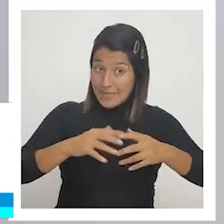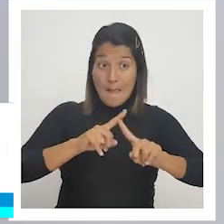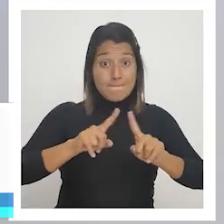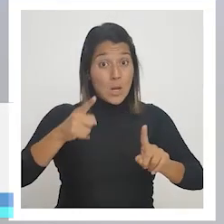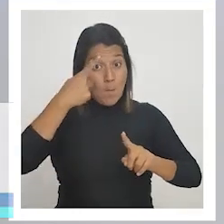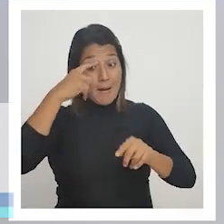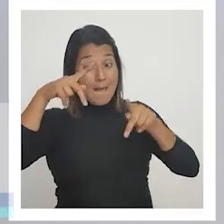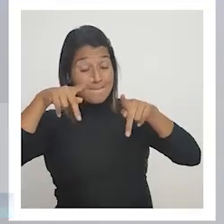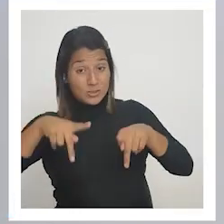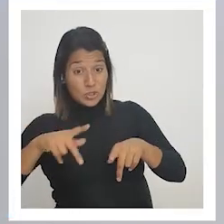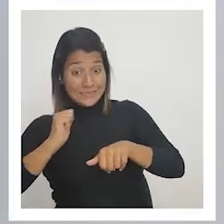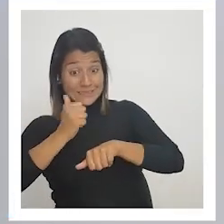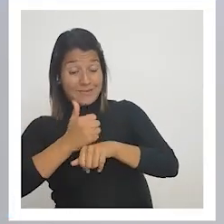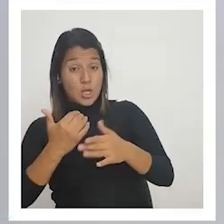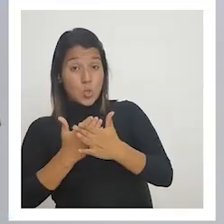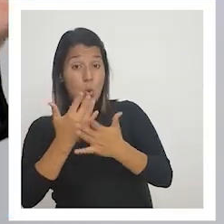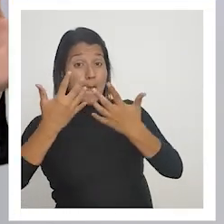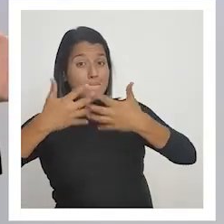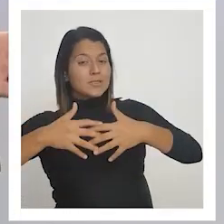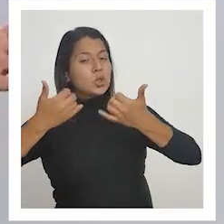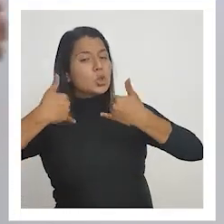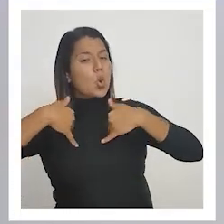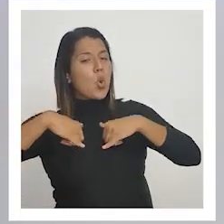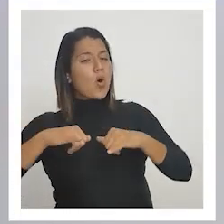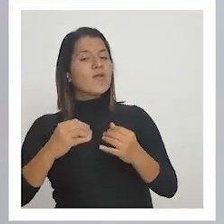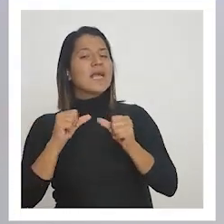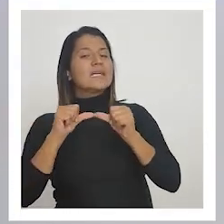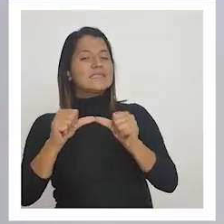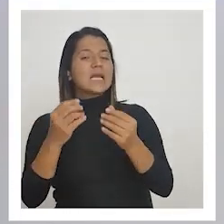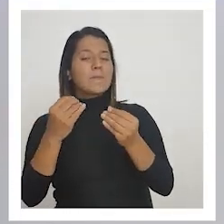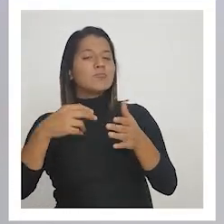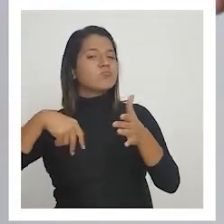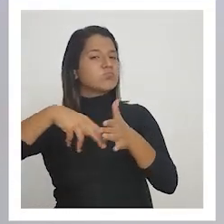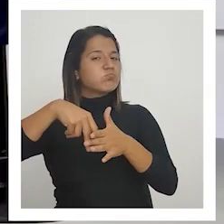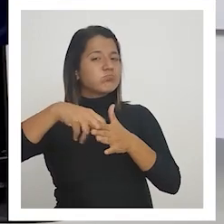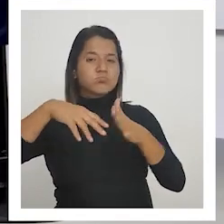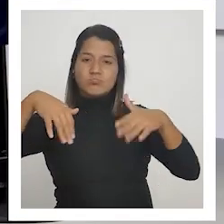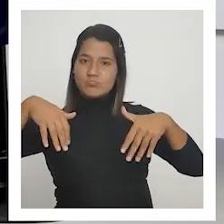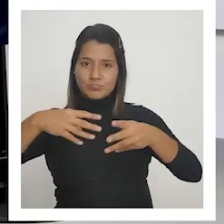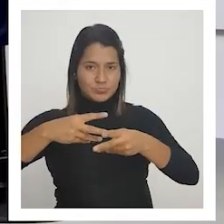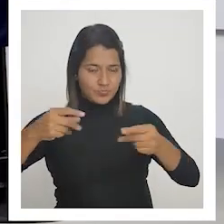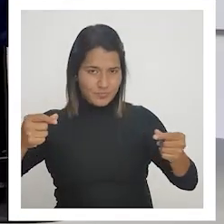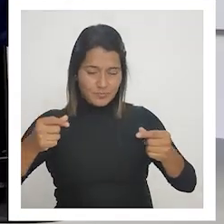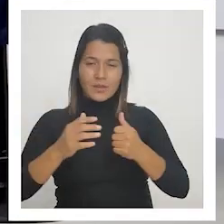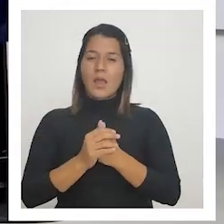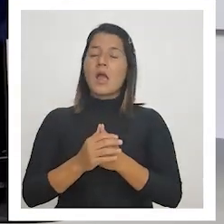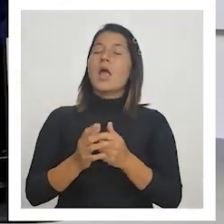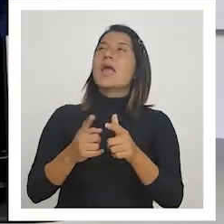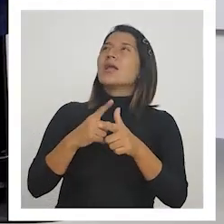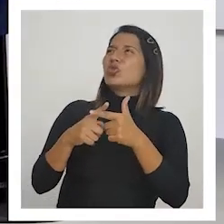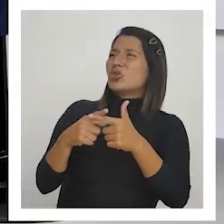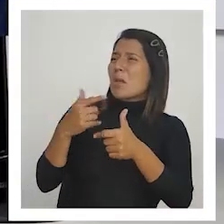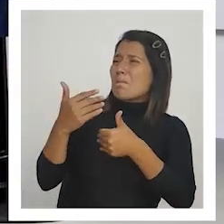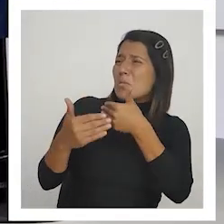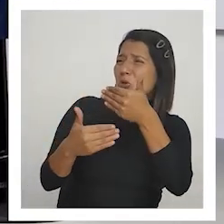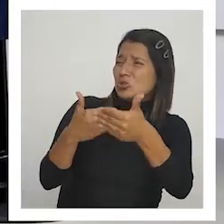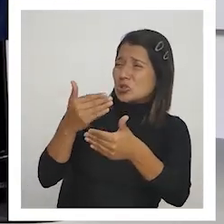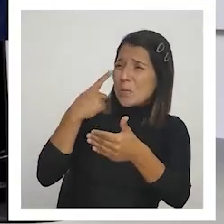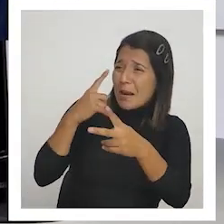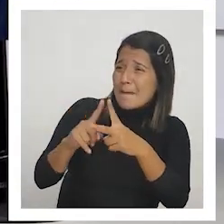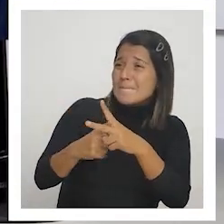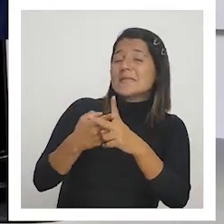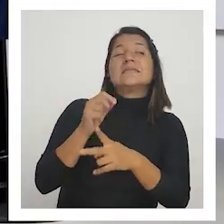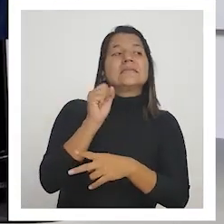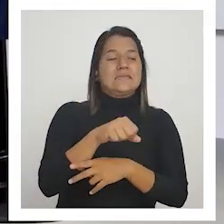cuellos de botella no los hemos logrado resolver. La parte de tramitología para empezar. Así es. ¿Por qué?